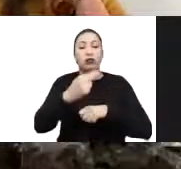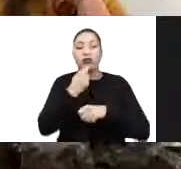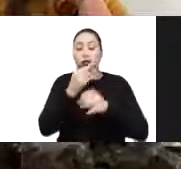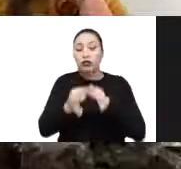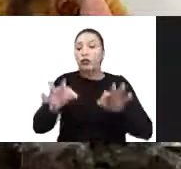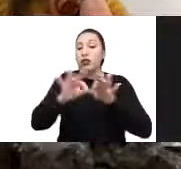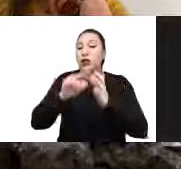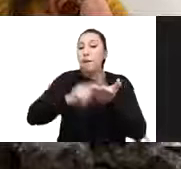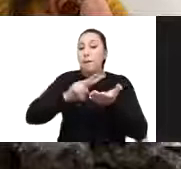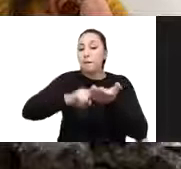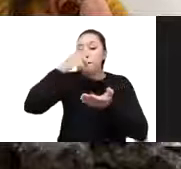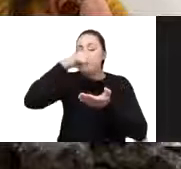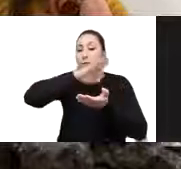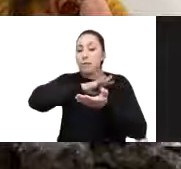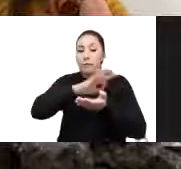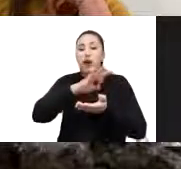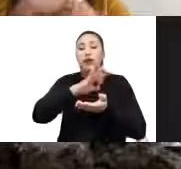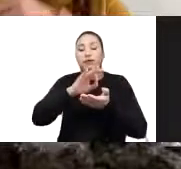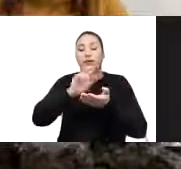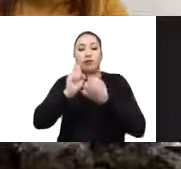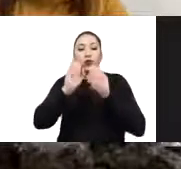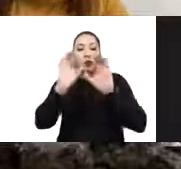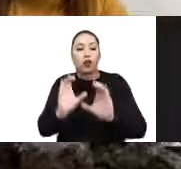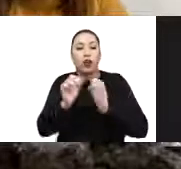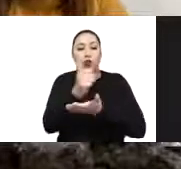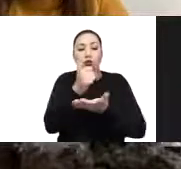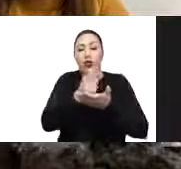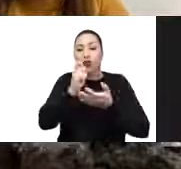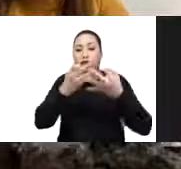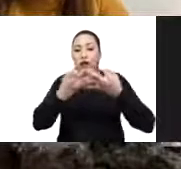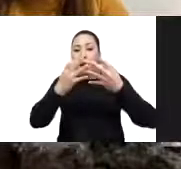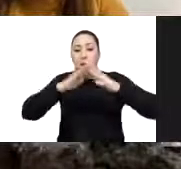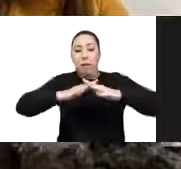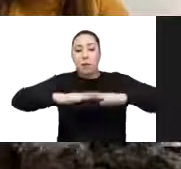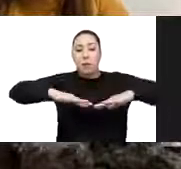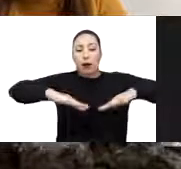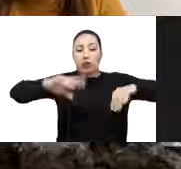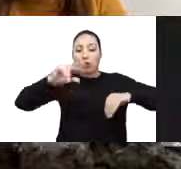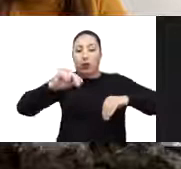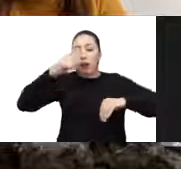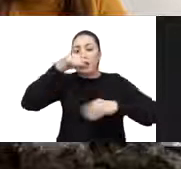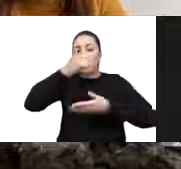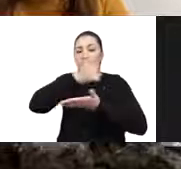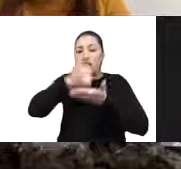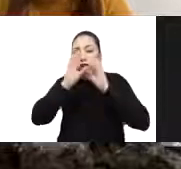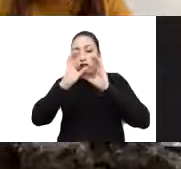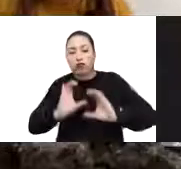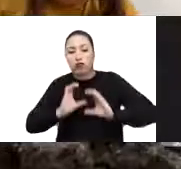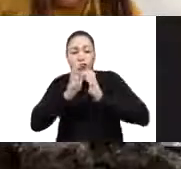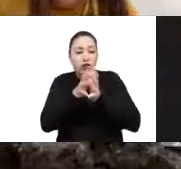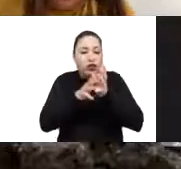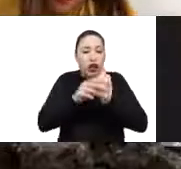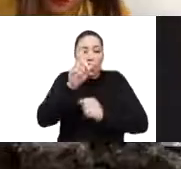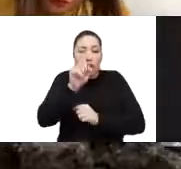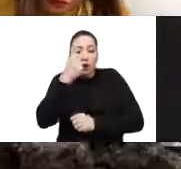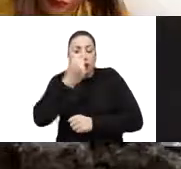una seguridad hídrica en ciudades, ¿no? Y hacer que las ciudades sean más resilientes o más